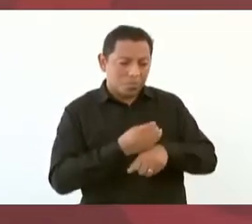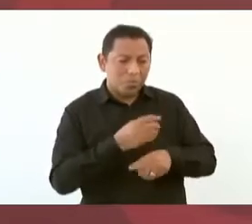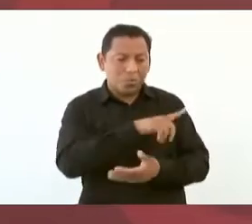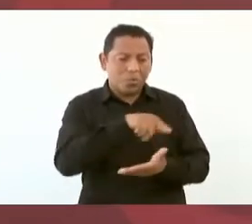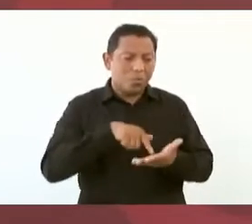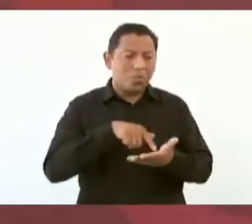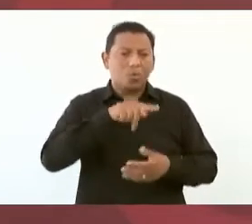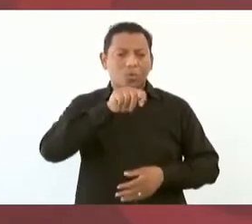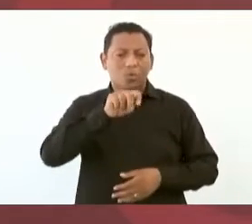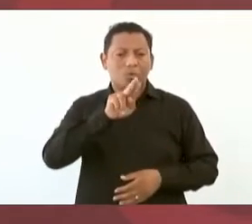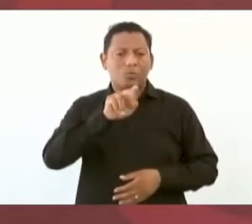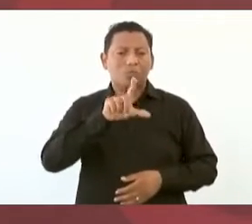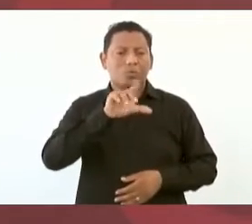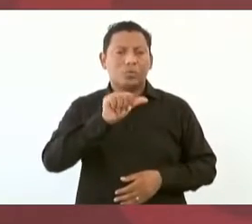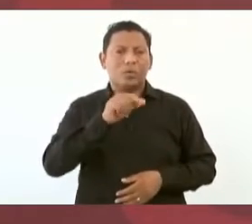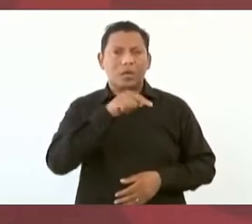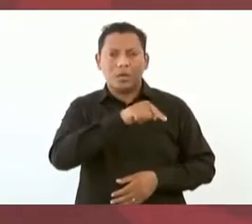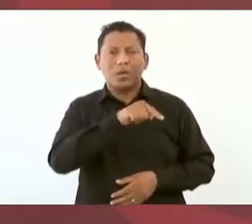Tula.